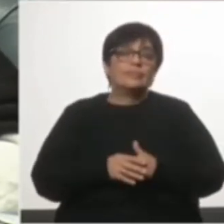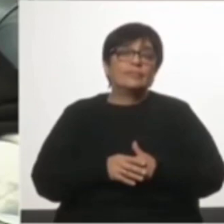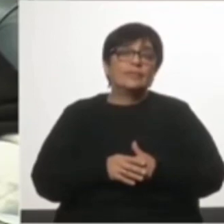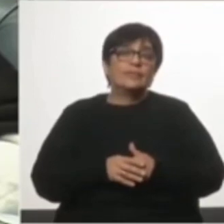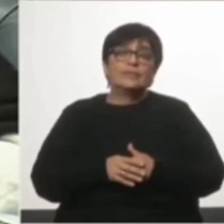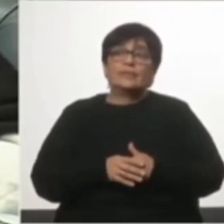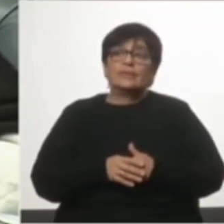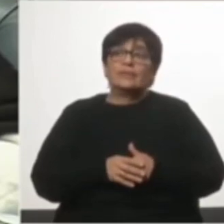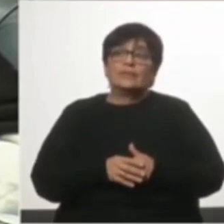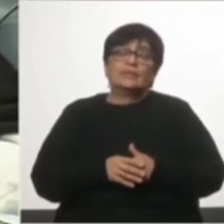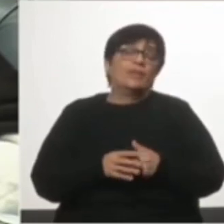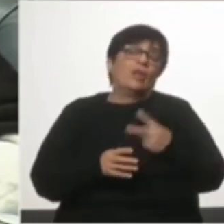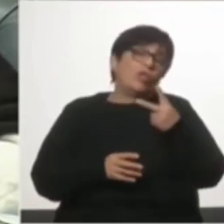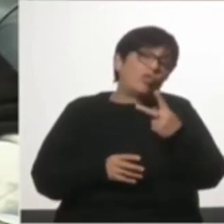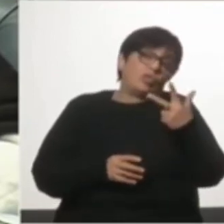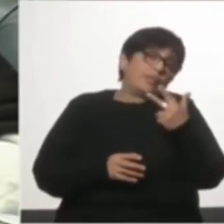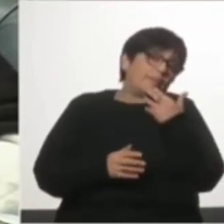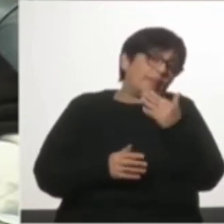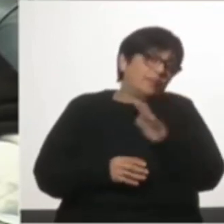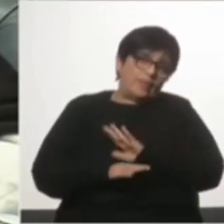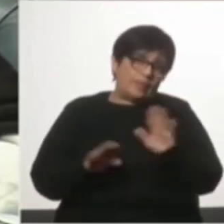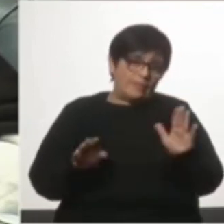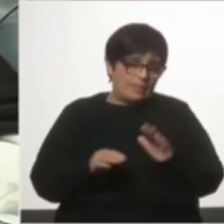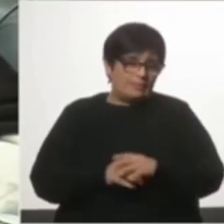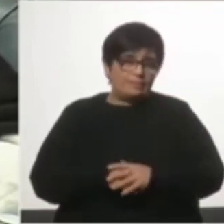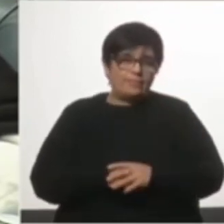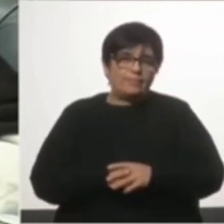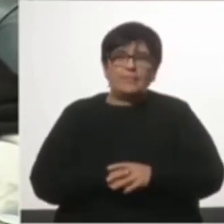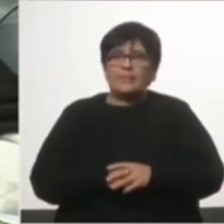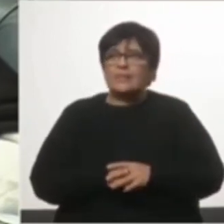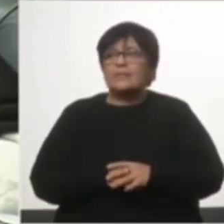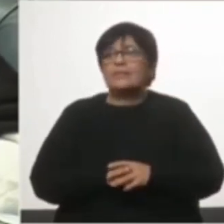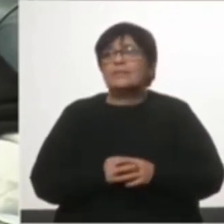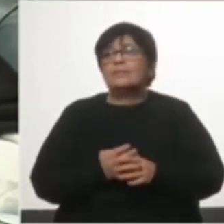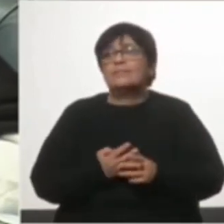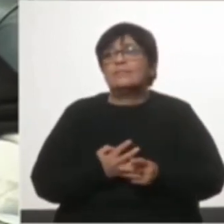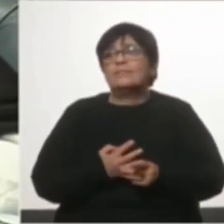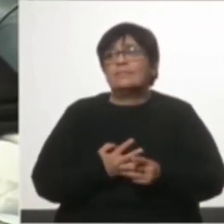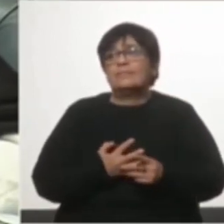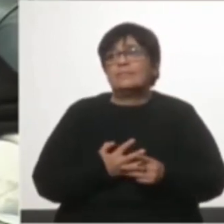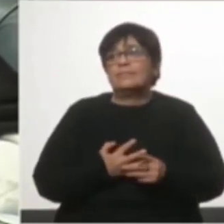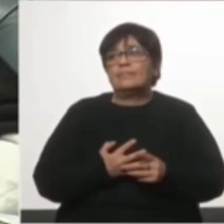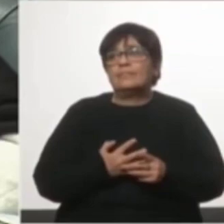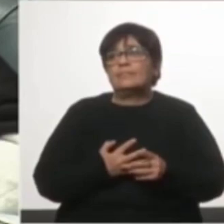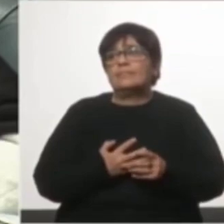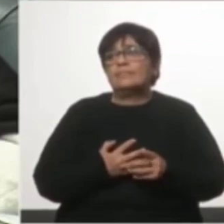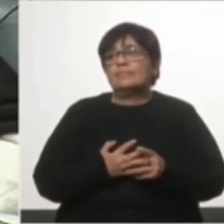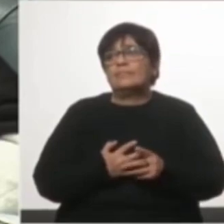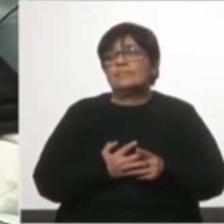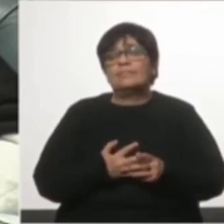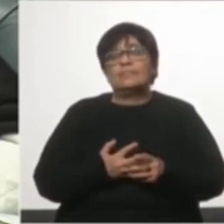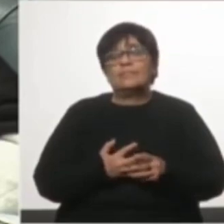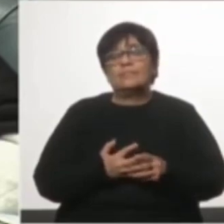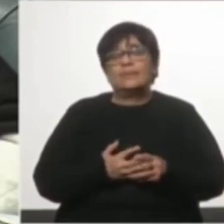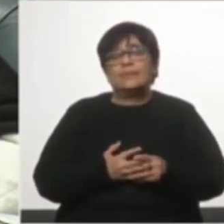hacer 2 o 3 preguntas. Disculpe, senadora, terminó su tiempo.